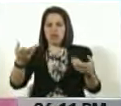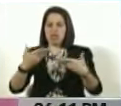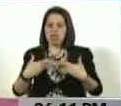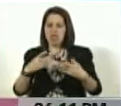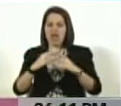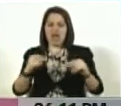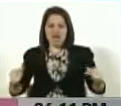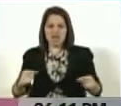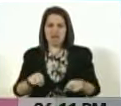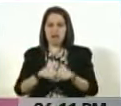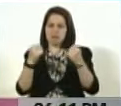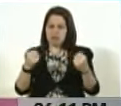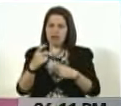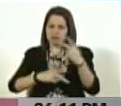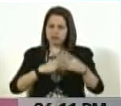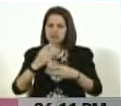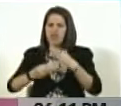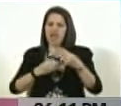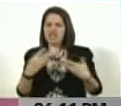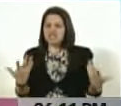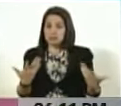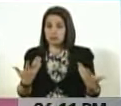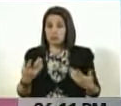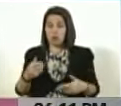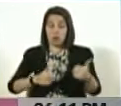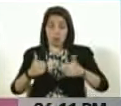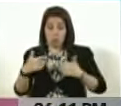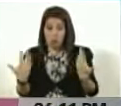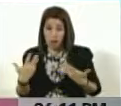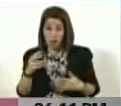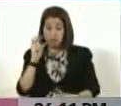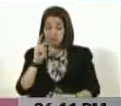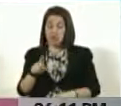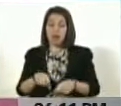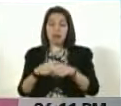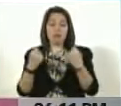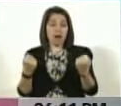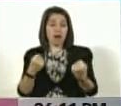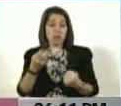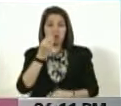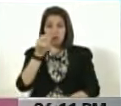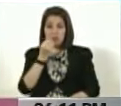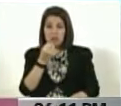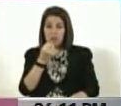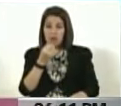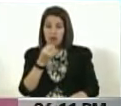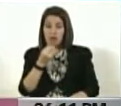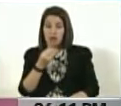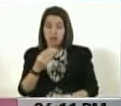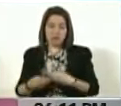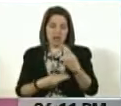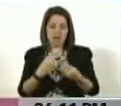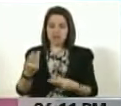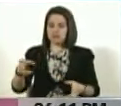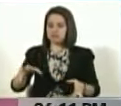que los panaderos hagan pan. ¿Pero qué panaderos? Los panaderos que ven el pan como una mercancía, los panaderos que usan el pan para el lucro personal. No,